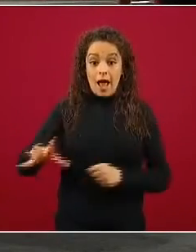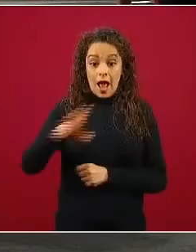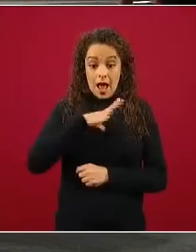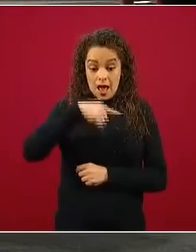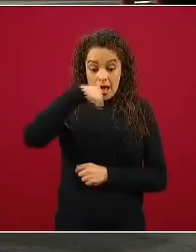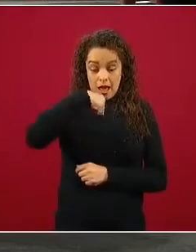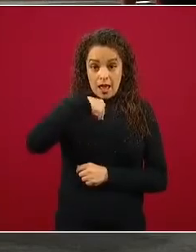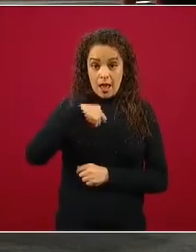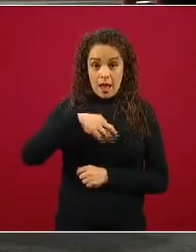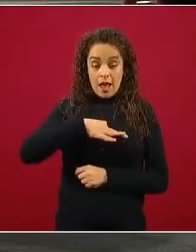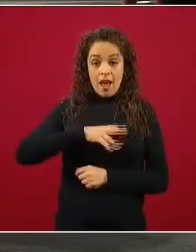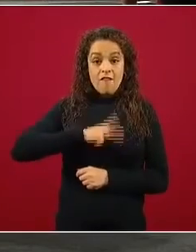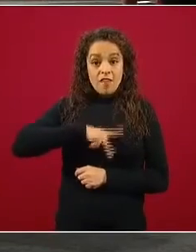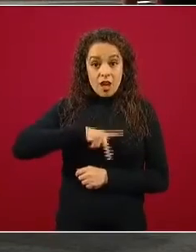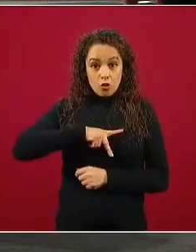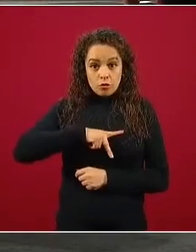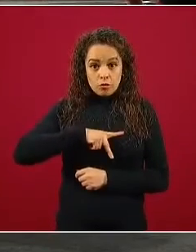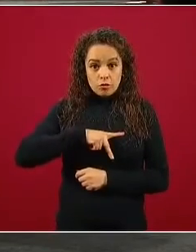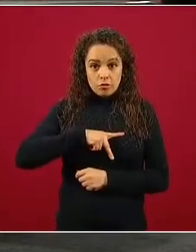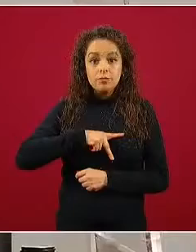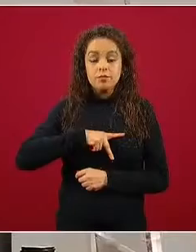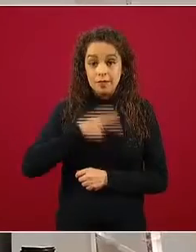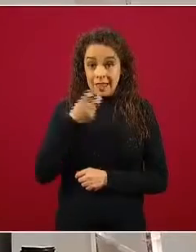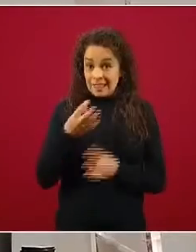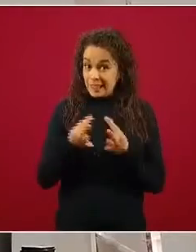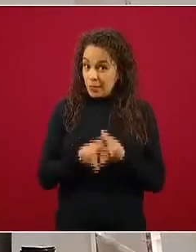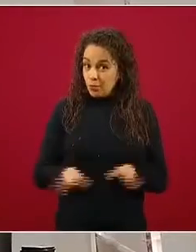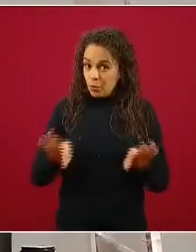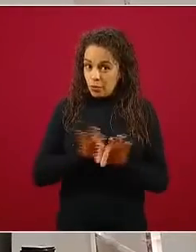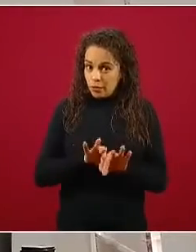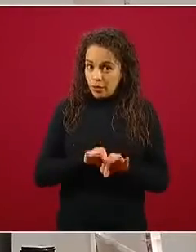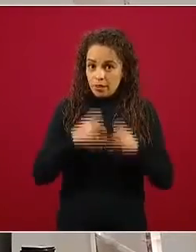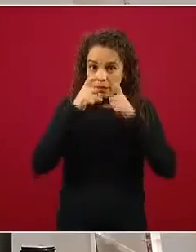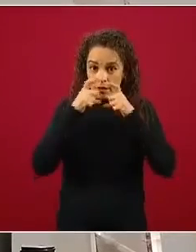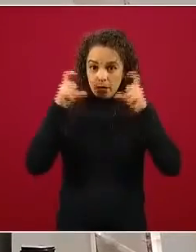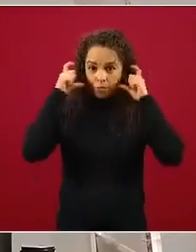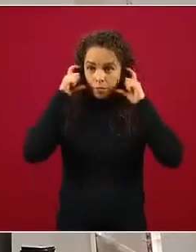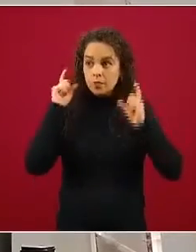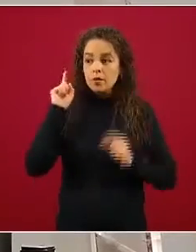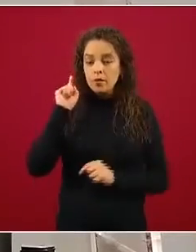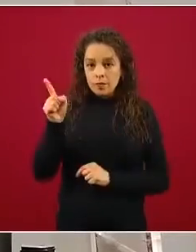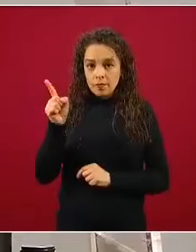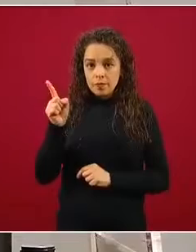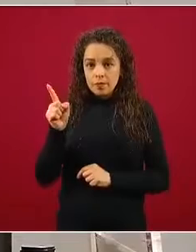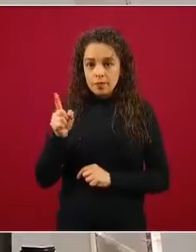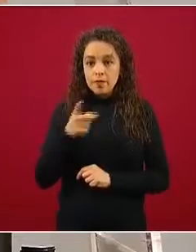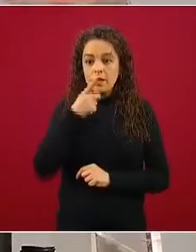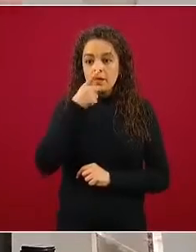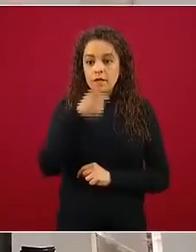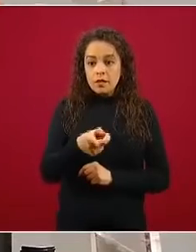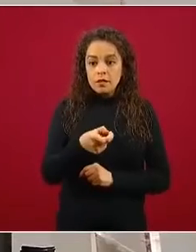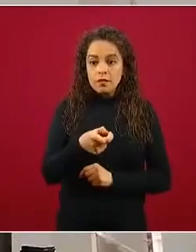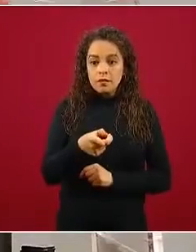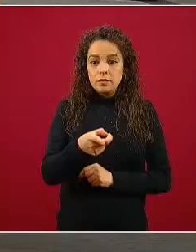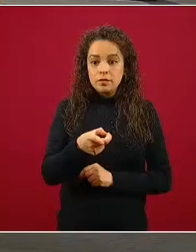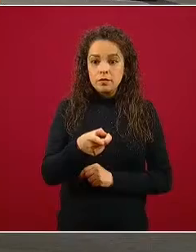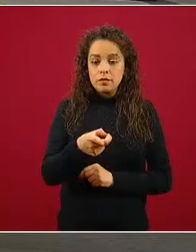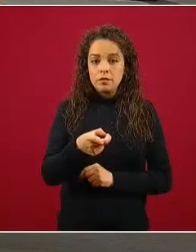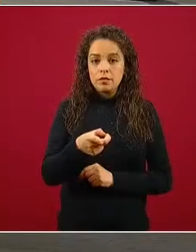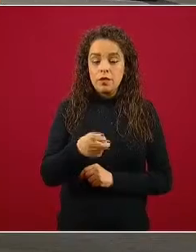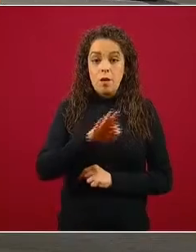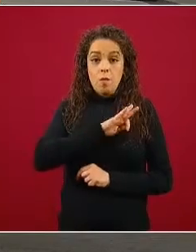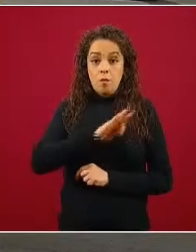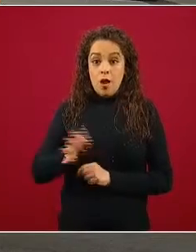es donde resulta particularmente importante. La evidencia científica no es clara de que sea un mecanismo como las